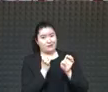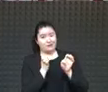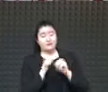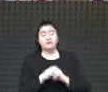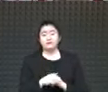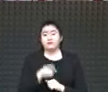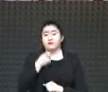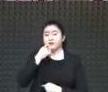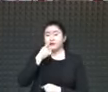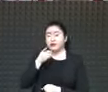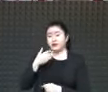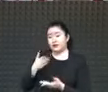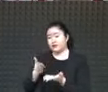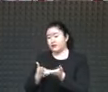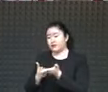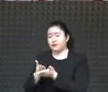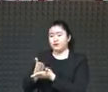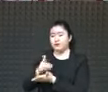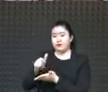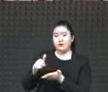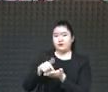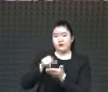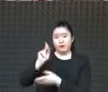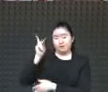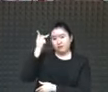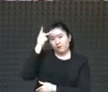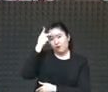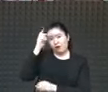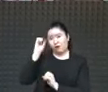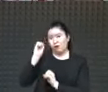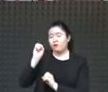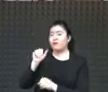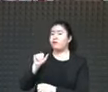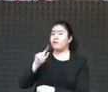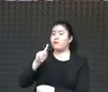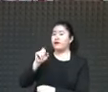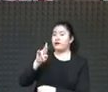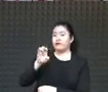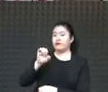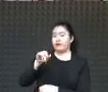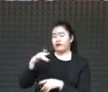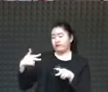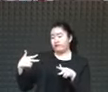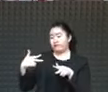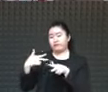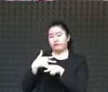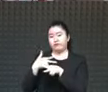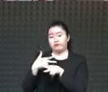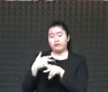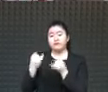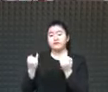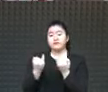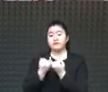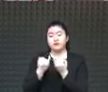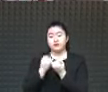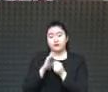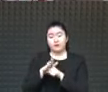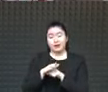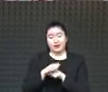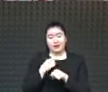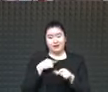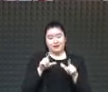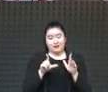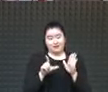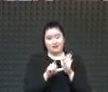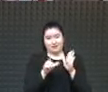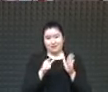buscan que atraviese por Polanco, otro por Periférico y el de circuito, la línea cero.